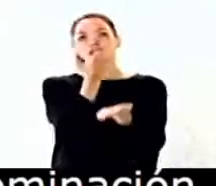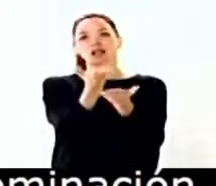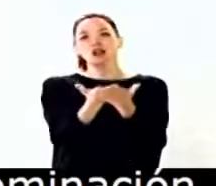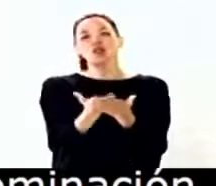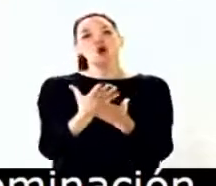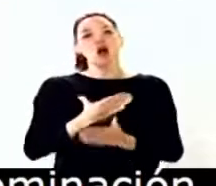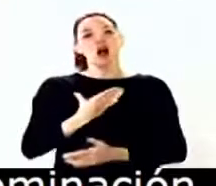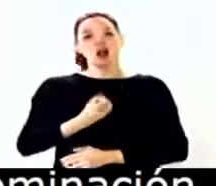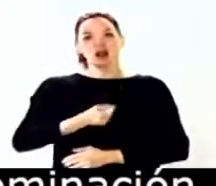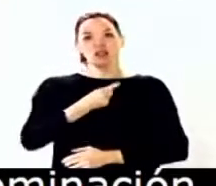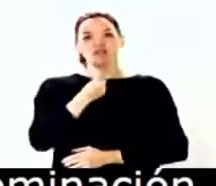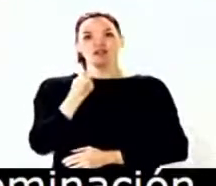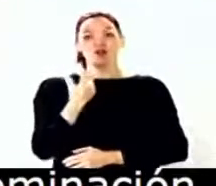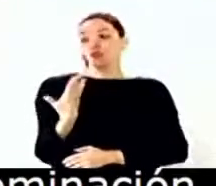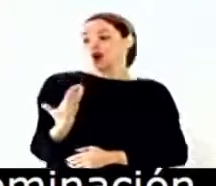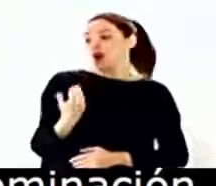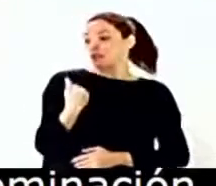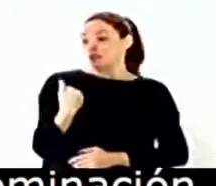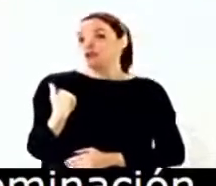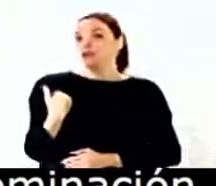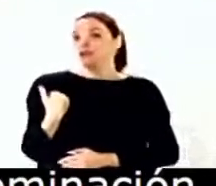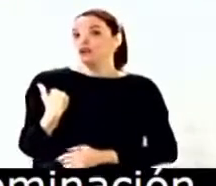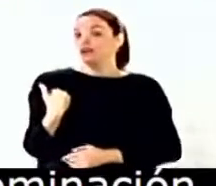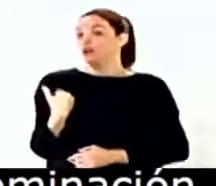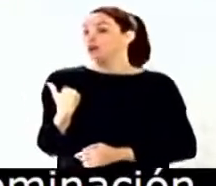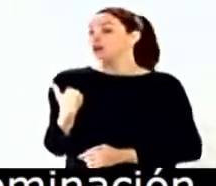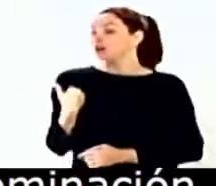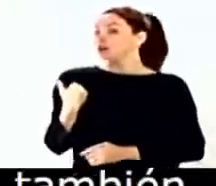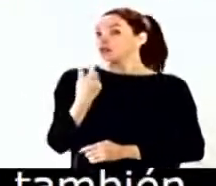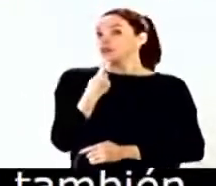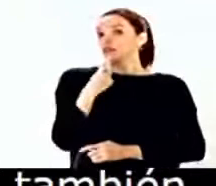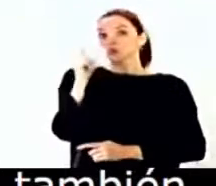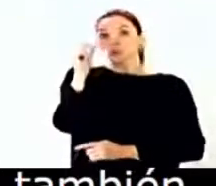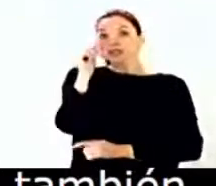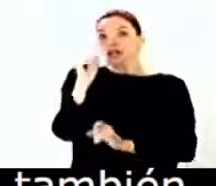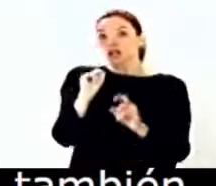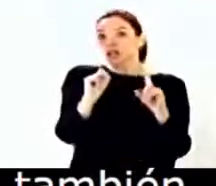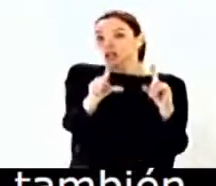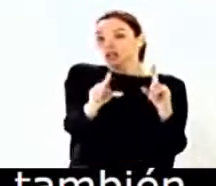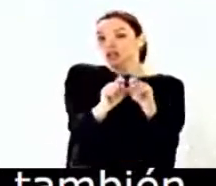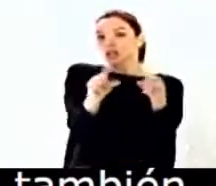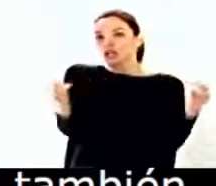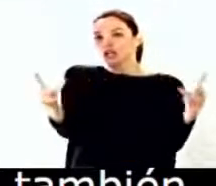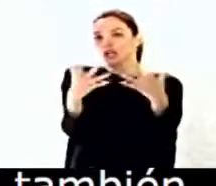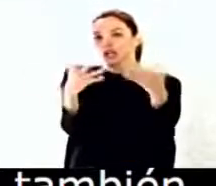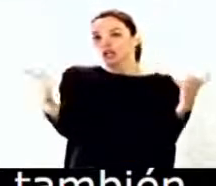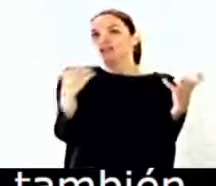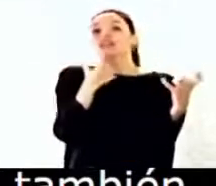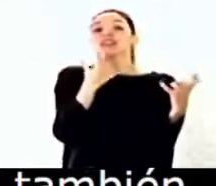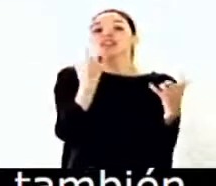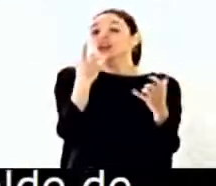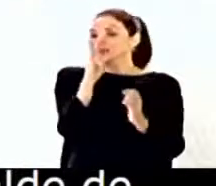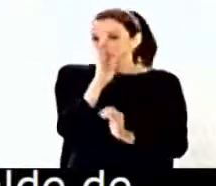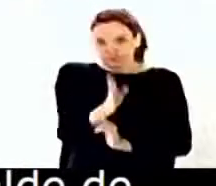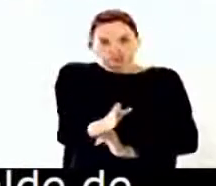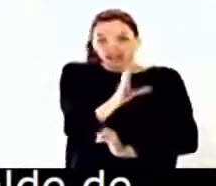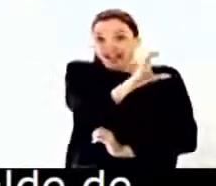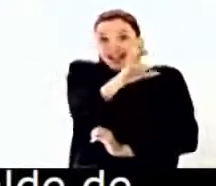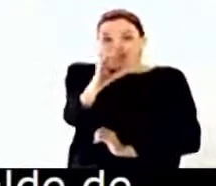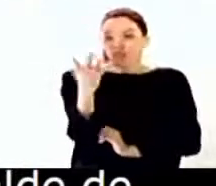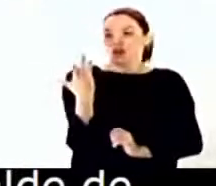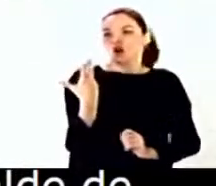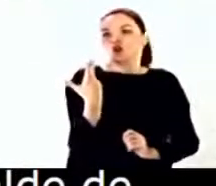alcalde de Badajoz que ayer señalaba en Twitter que literalmente Cáceres les había